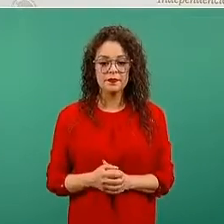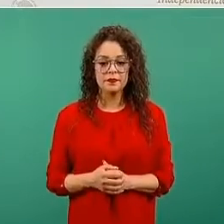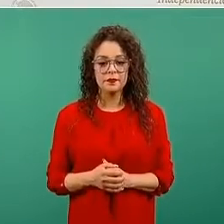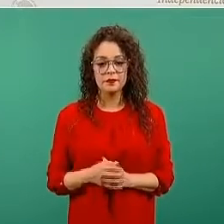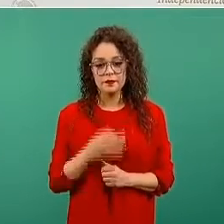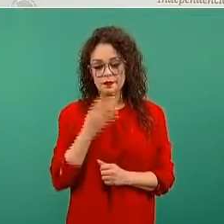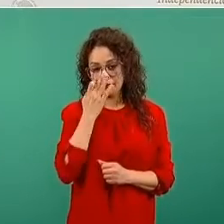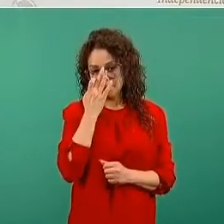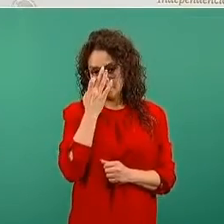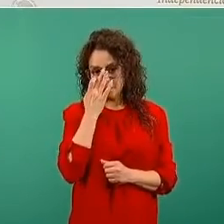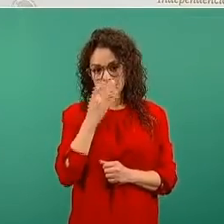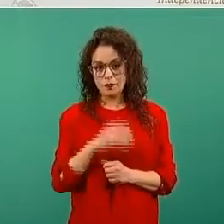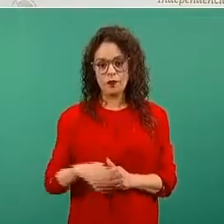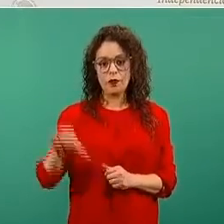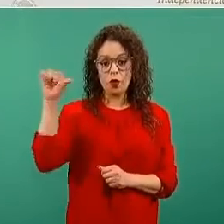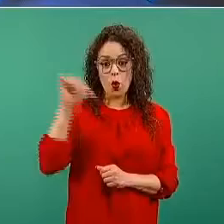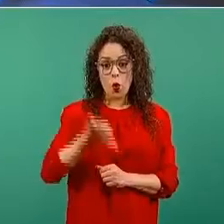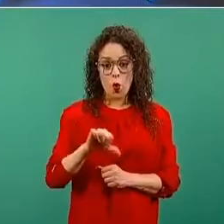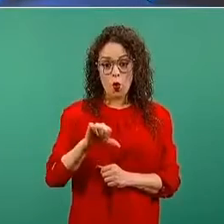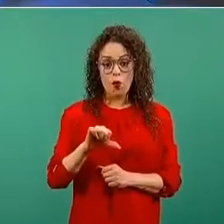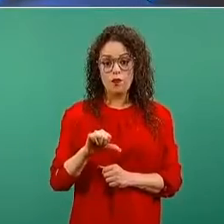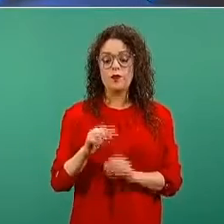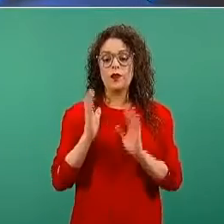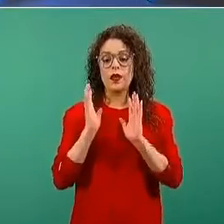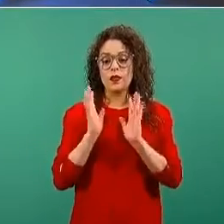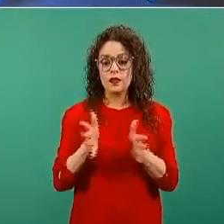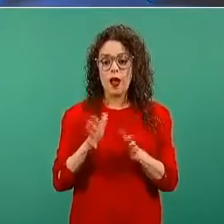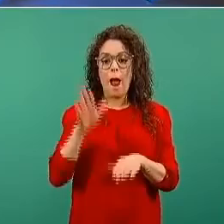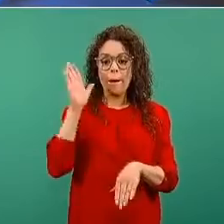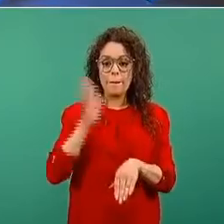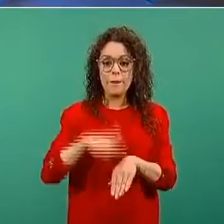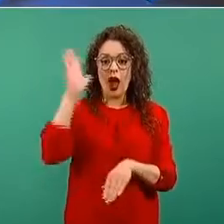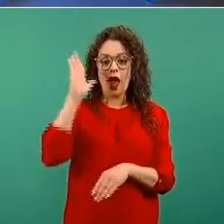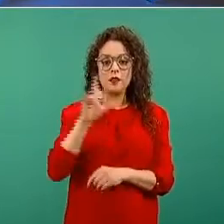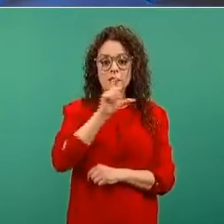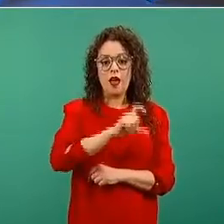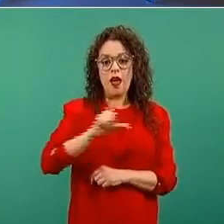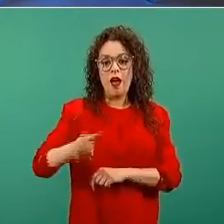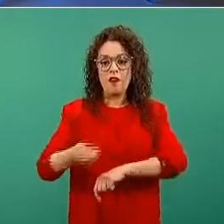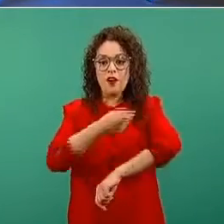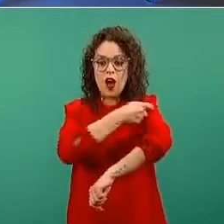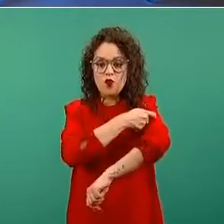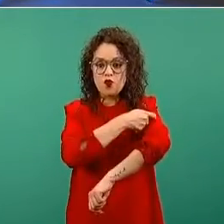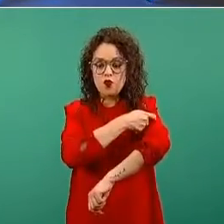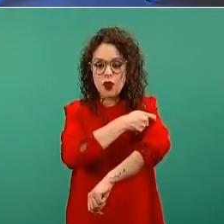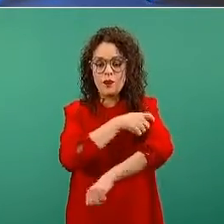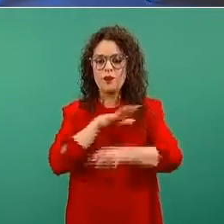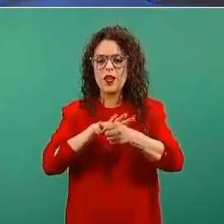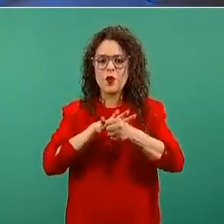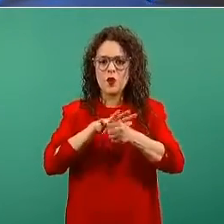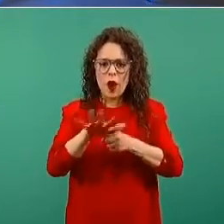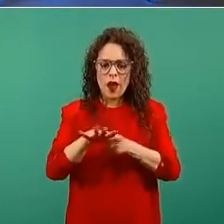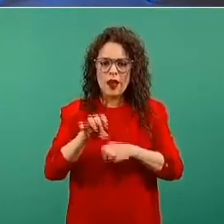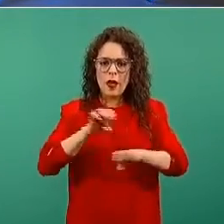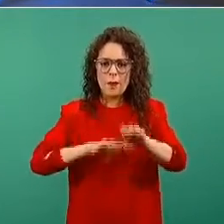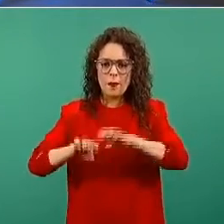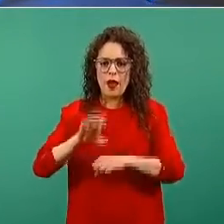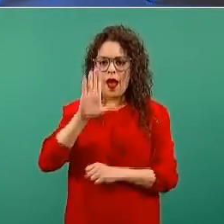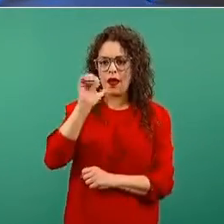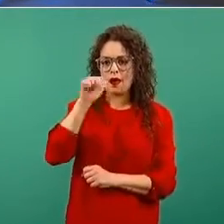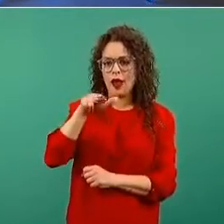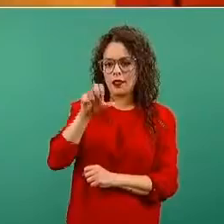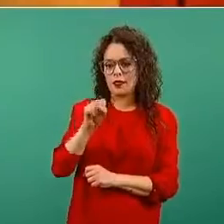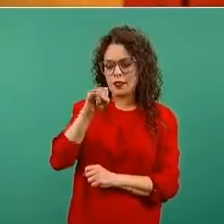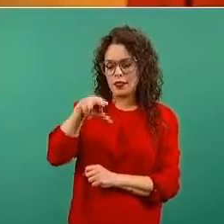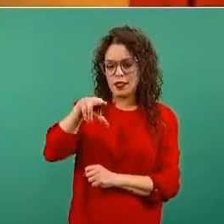Hoy se liberaron nuevas vacunas o más vacunas, y en este caso son las de CanSino, que ya habíamos anunciado que se liberarían durante la